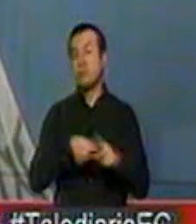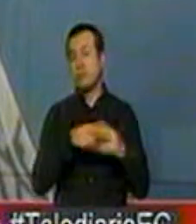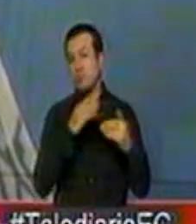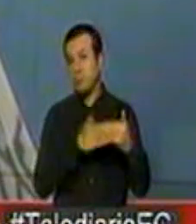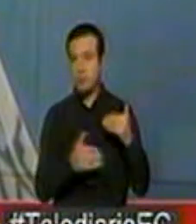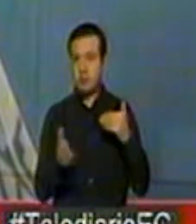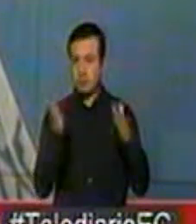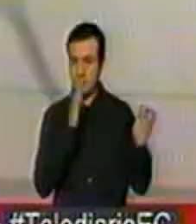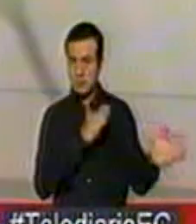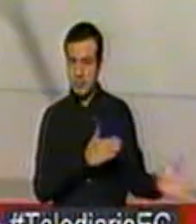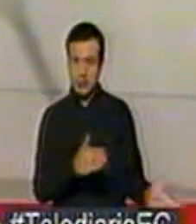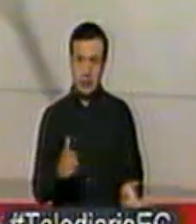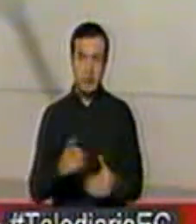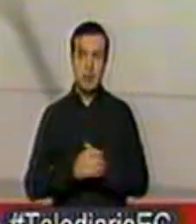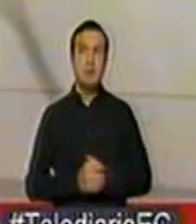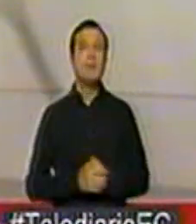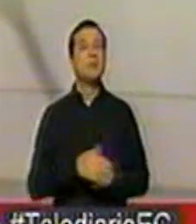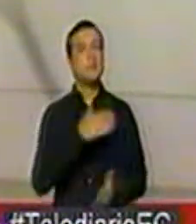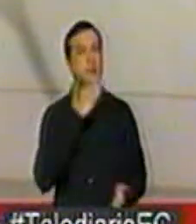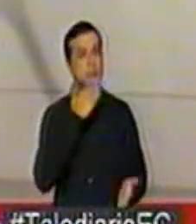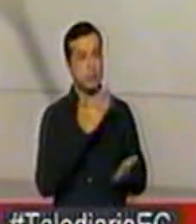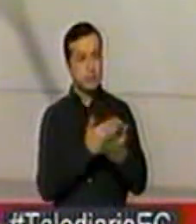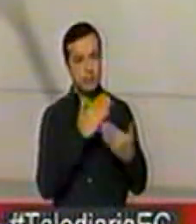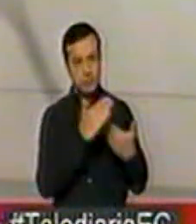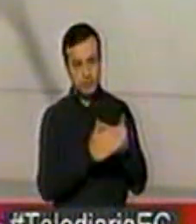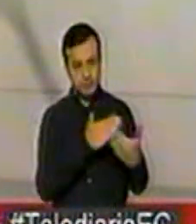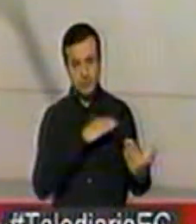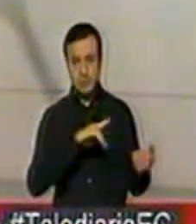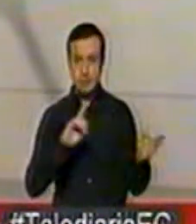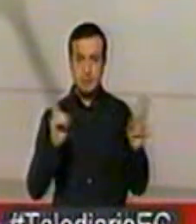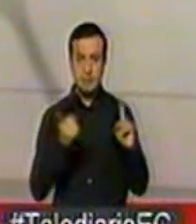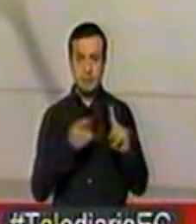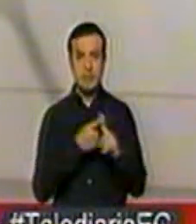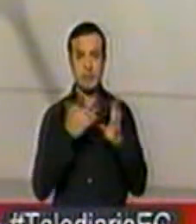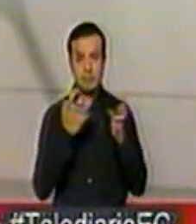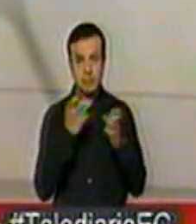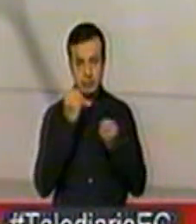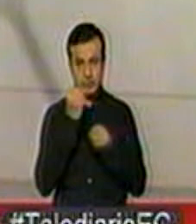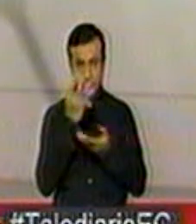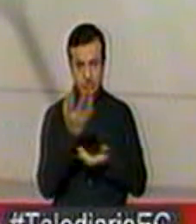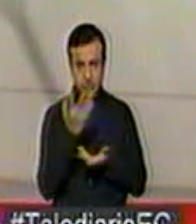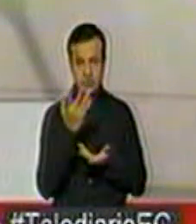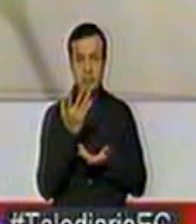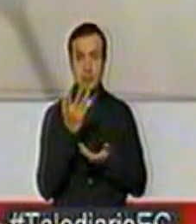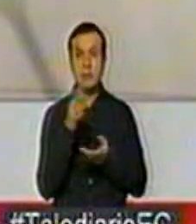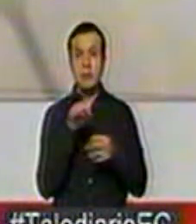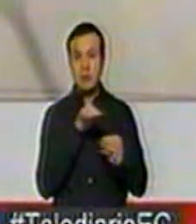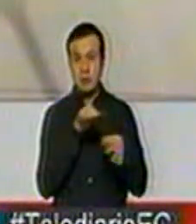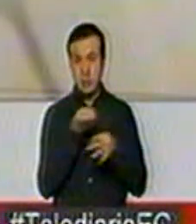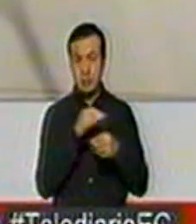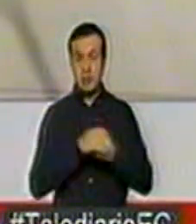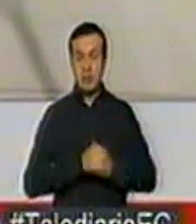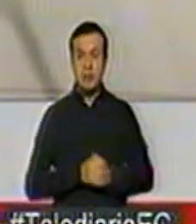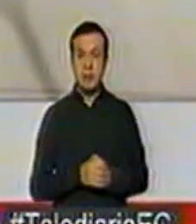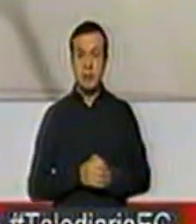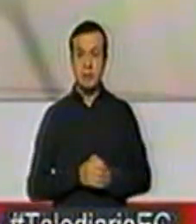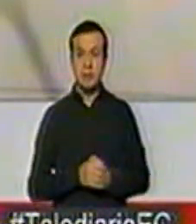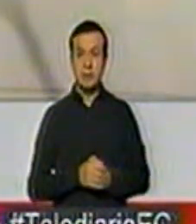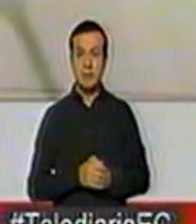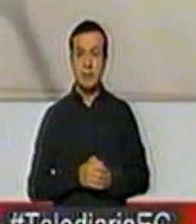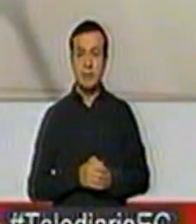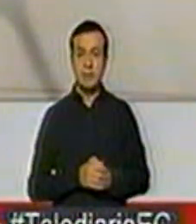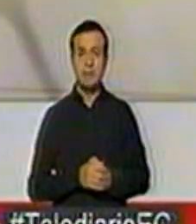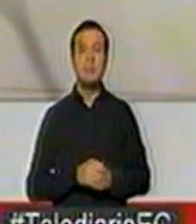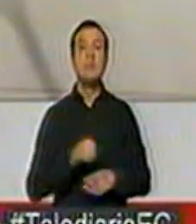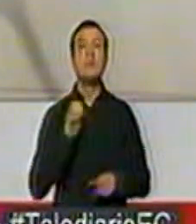los preparativos? Bueno, muchas gracias por la invitación. En primer lugar, yo quisiera hacer una pequeña introducción indicando que